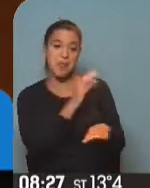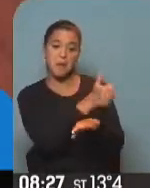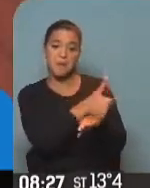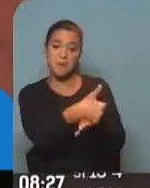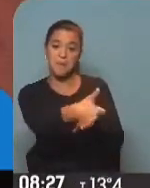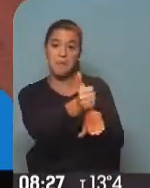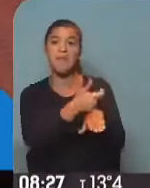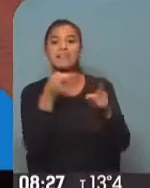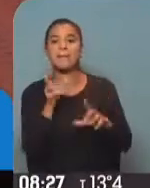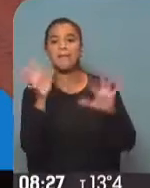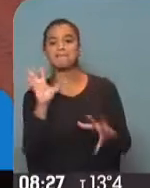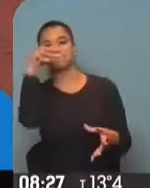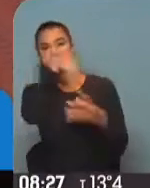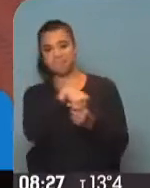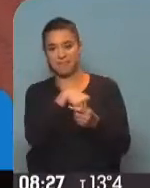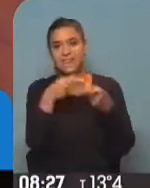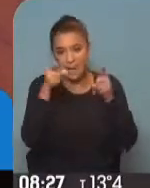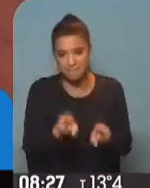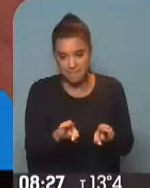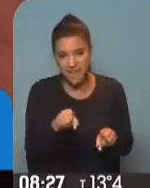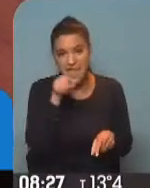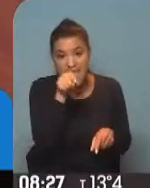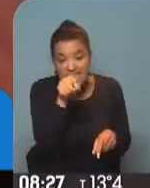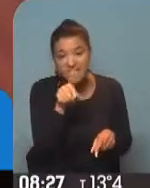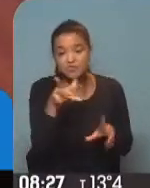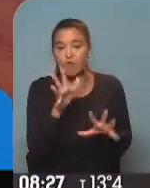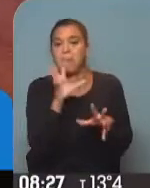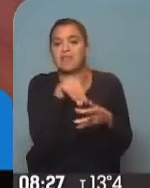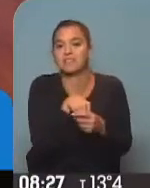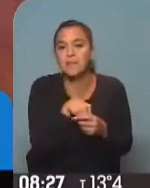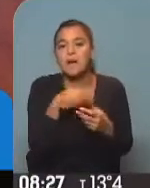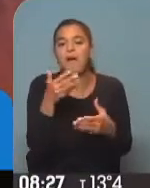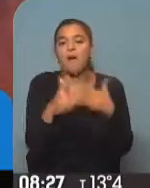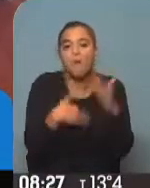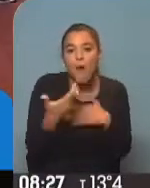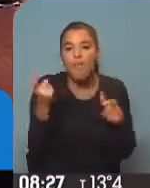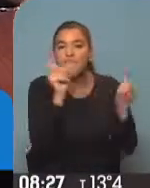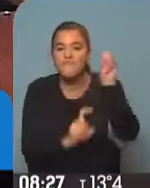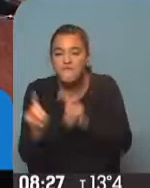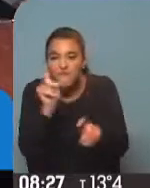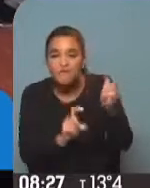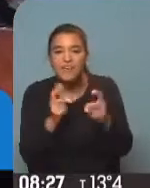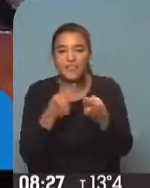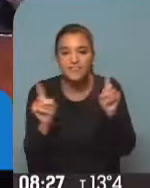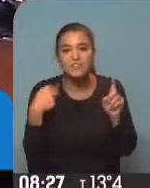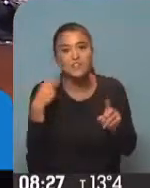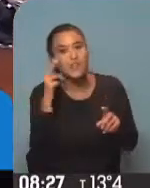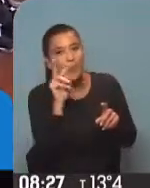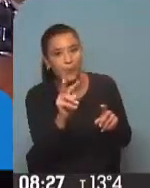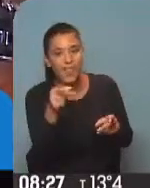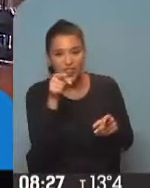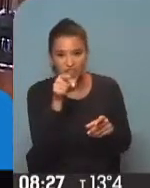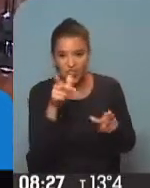que también participa y eso de participar y jugar con espuma lo hace diferente ahí estoy viendo las imágenes de lo que